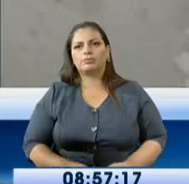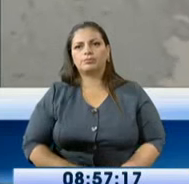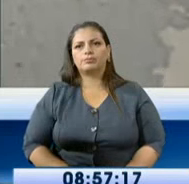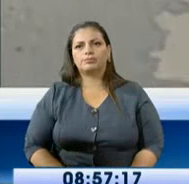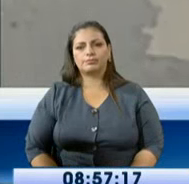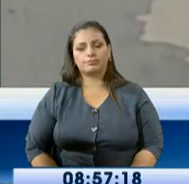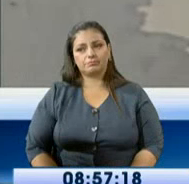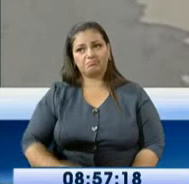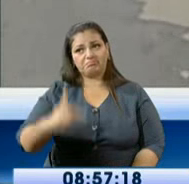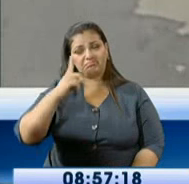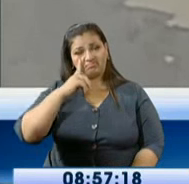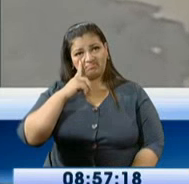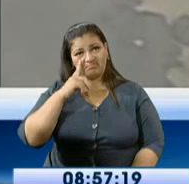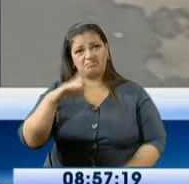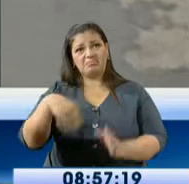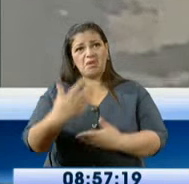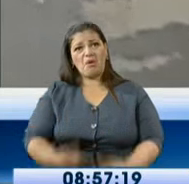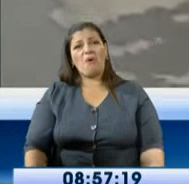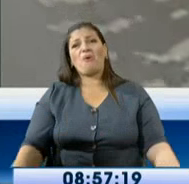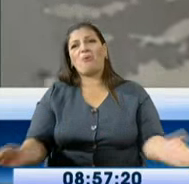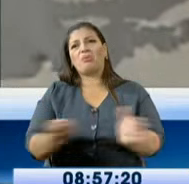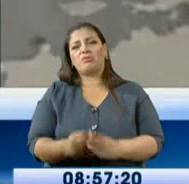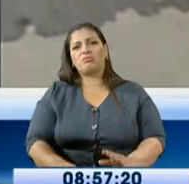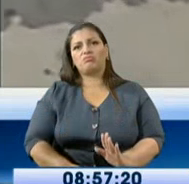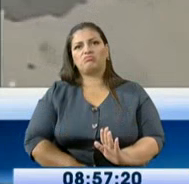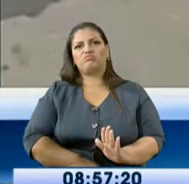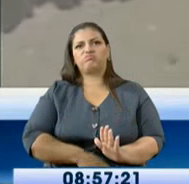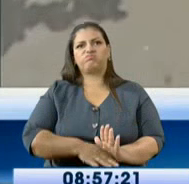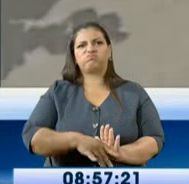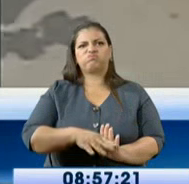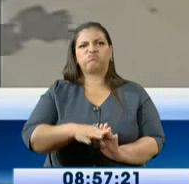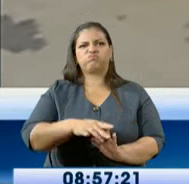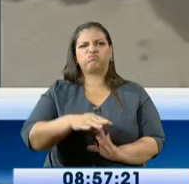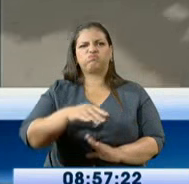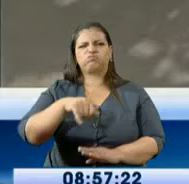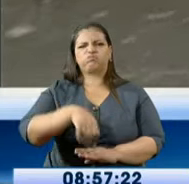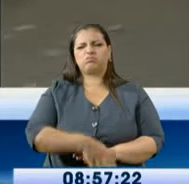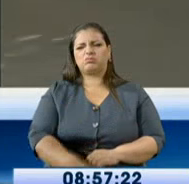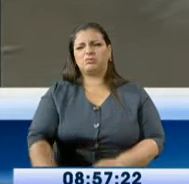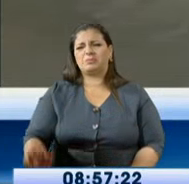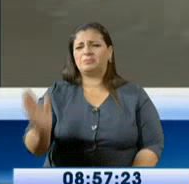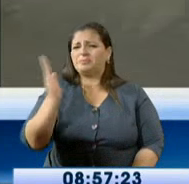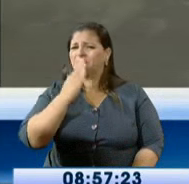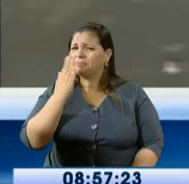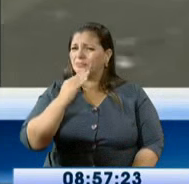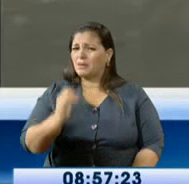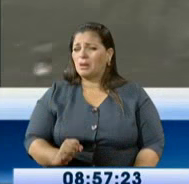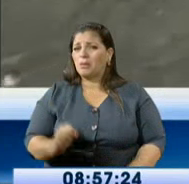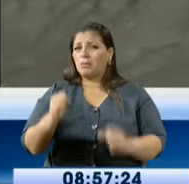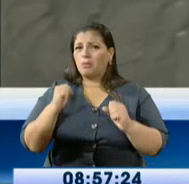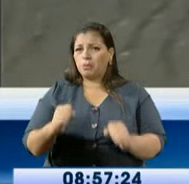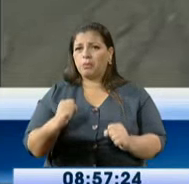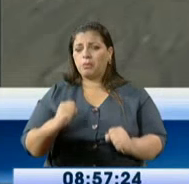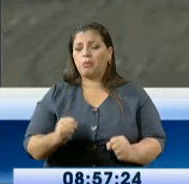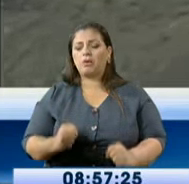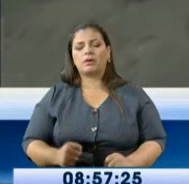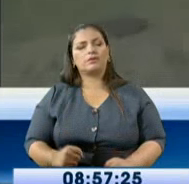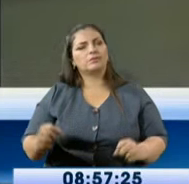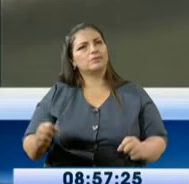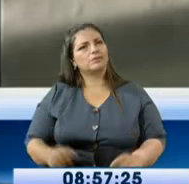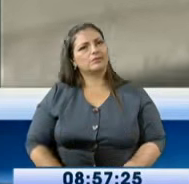porque incluso la pestilencia, créanme, una cosa es decirlo, otra cosa es vivirlo aquí. La pestilencia es algo